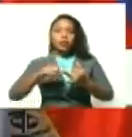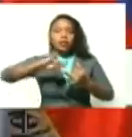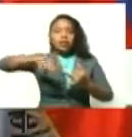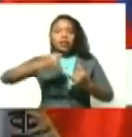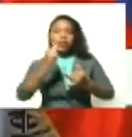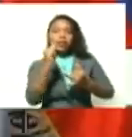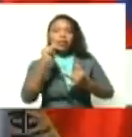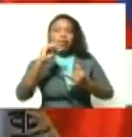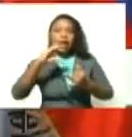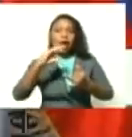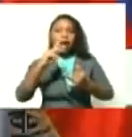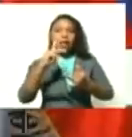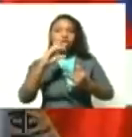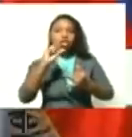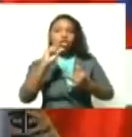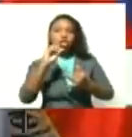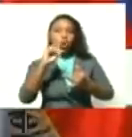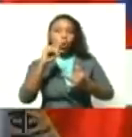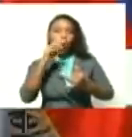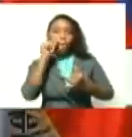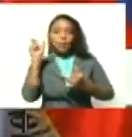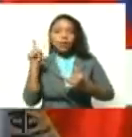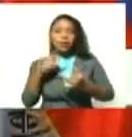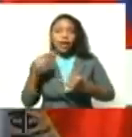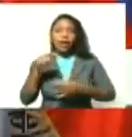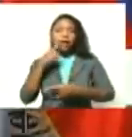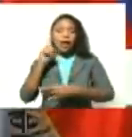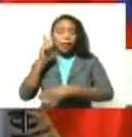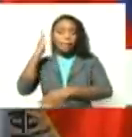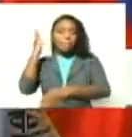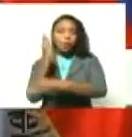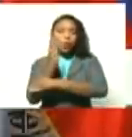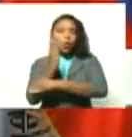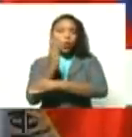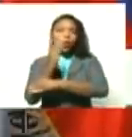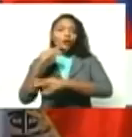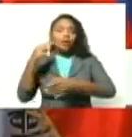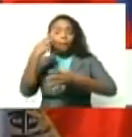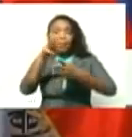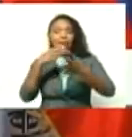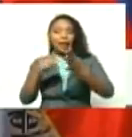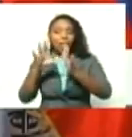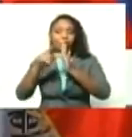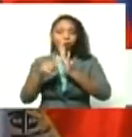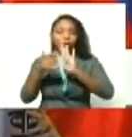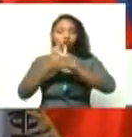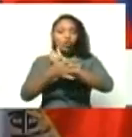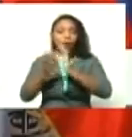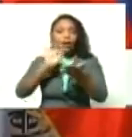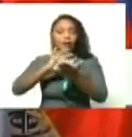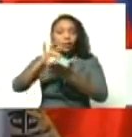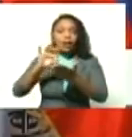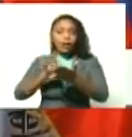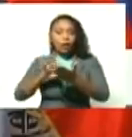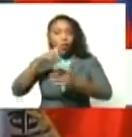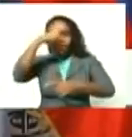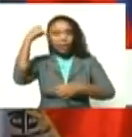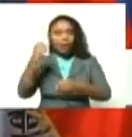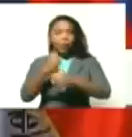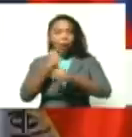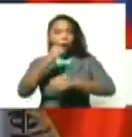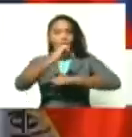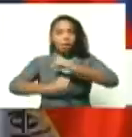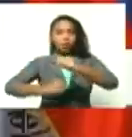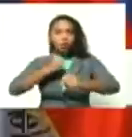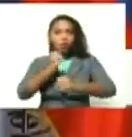le precalificaron los delitos de comercialización ilícita de material estratégico y asociación